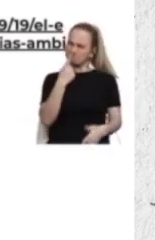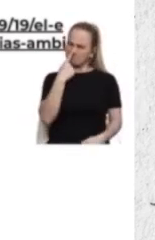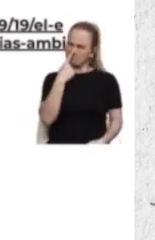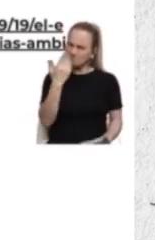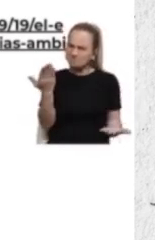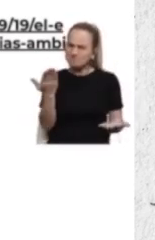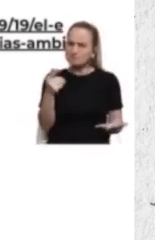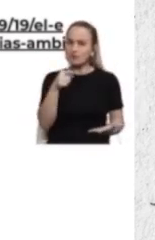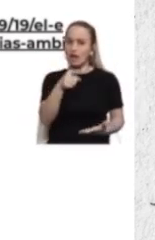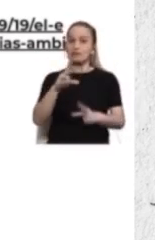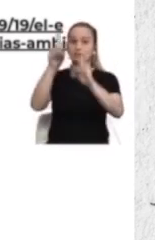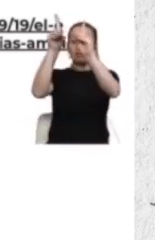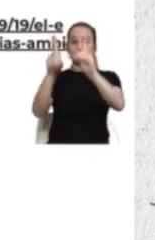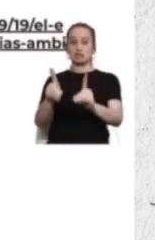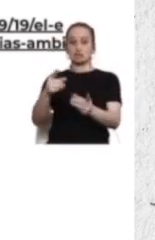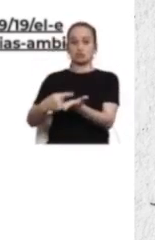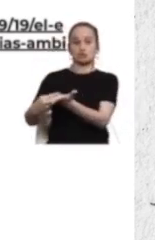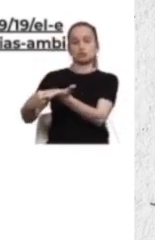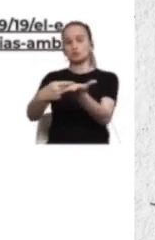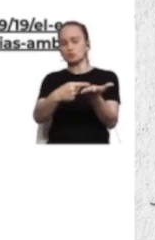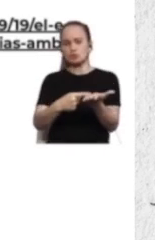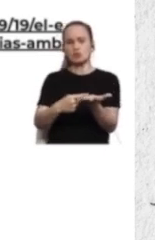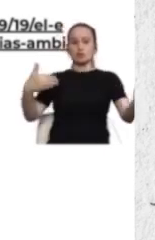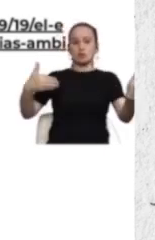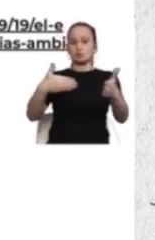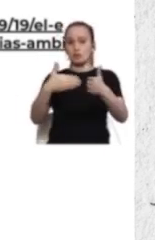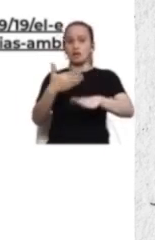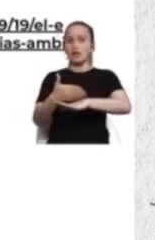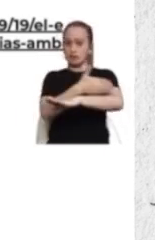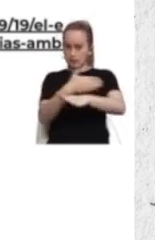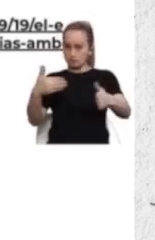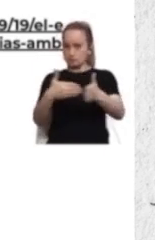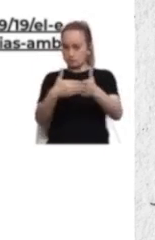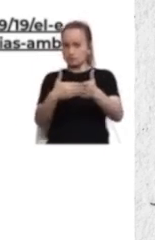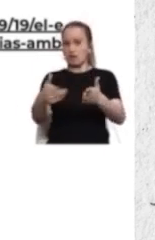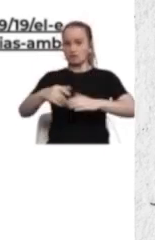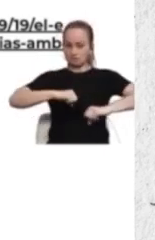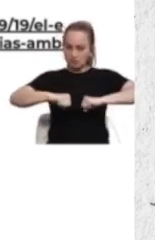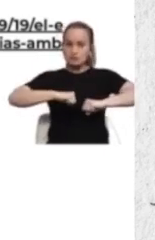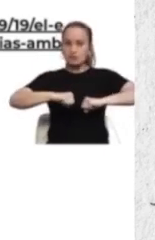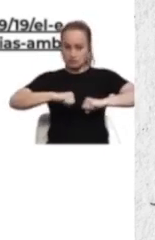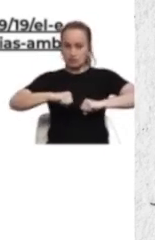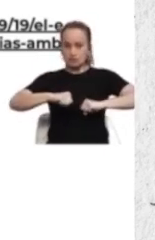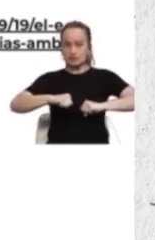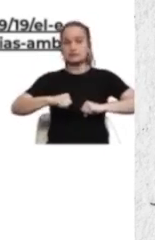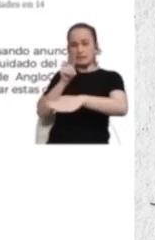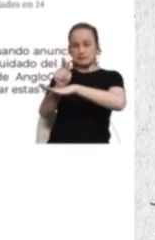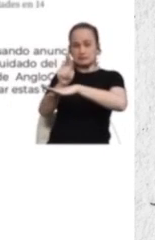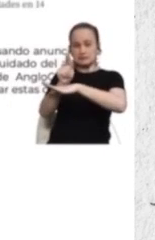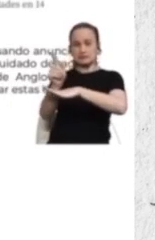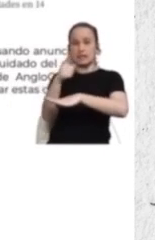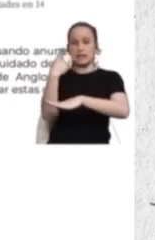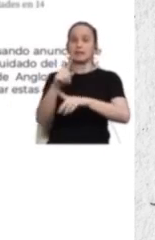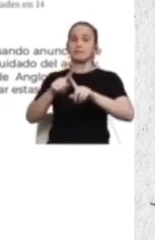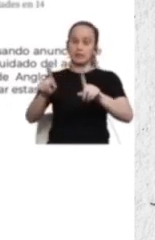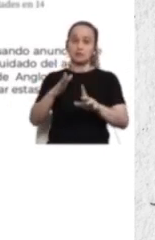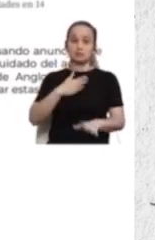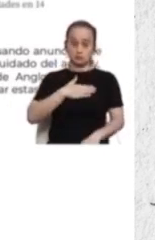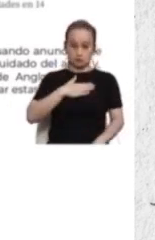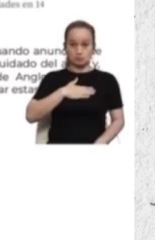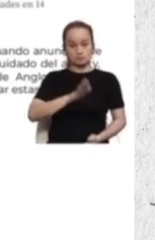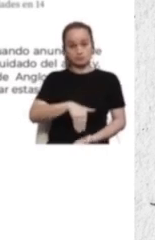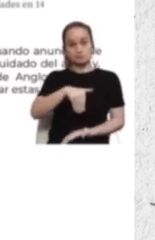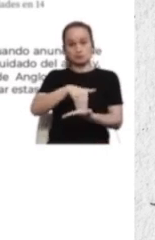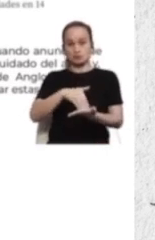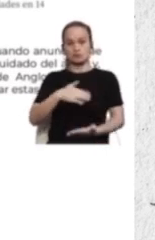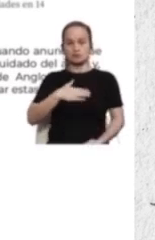curiosidad es que está tomando decisiones sobre los mismos actos que atacó. Evidentemente, como activista, tiene un conflicto de interés. Pero tengo que decirle que también